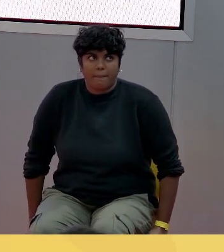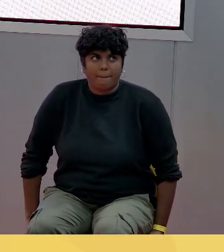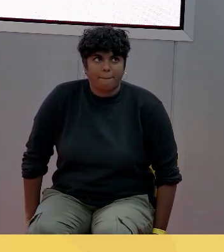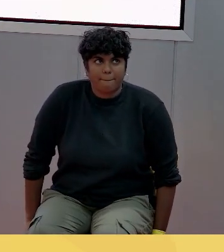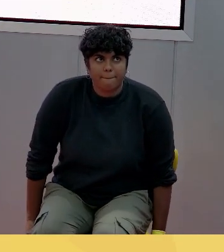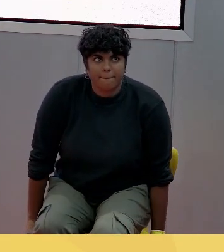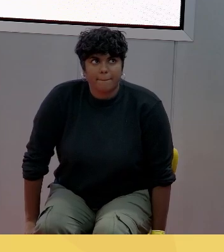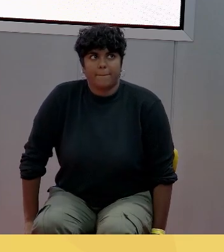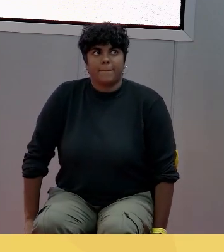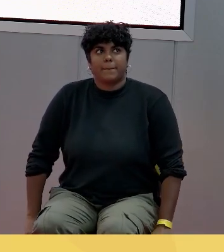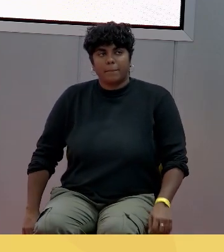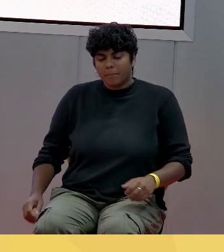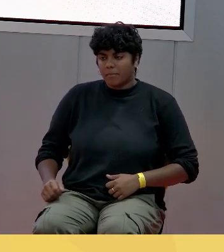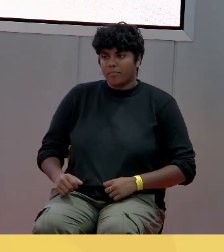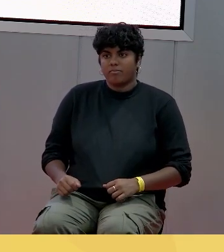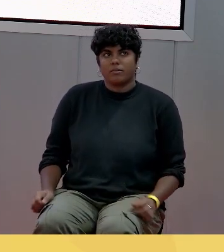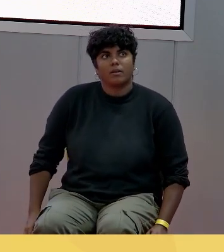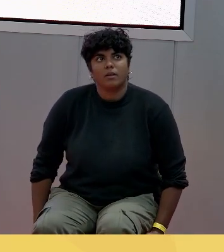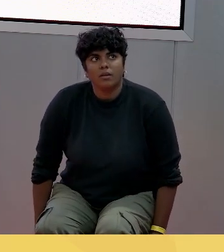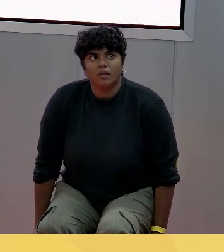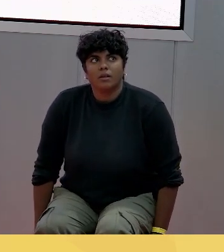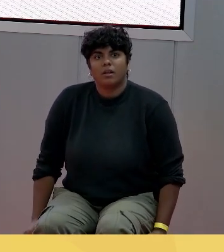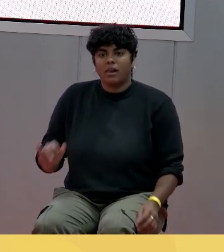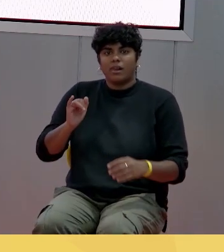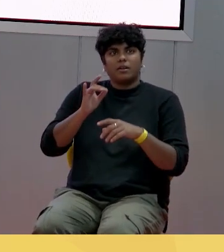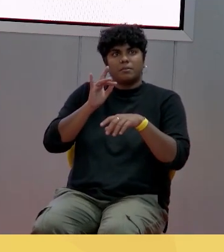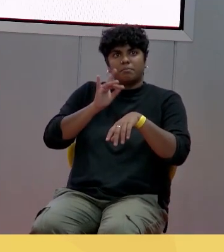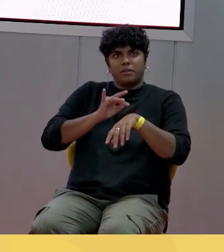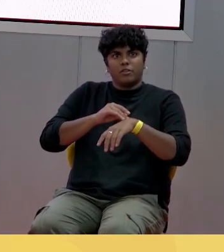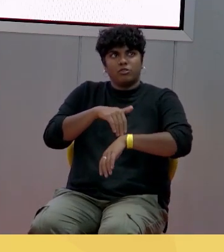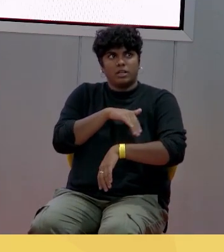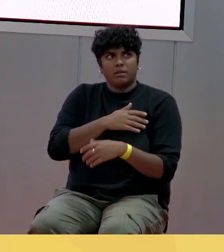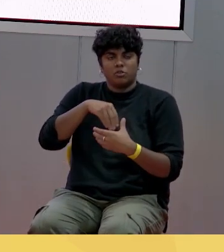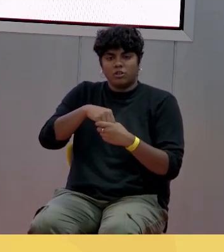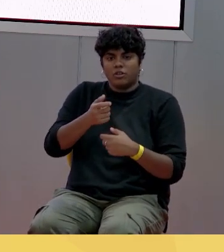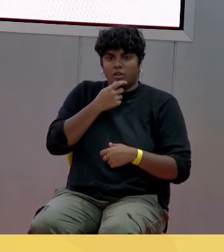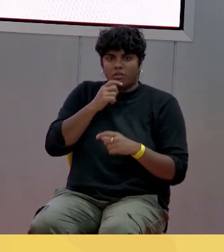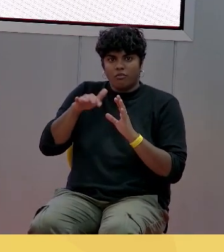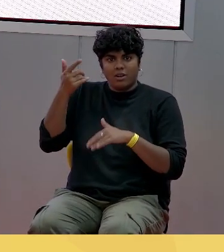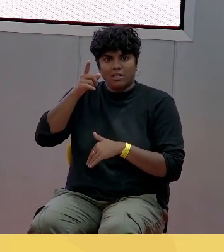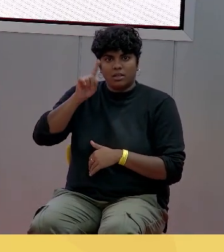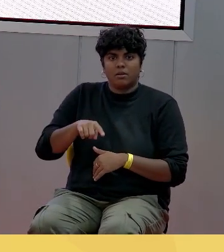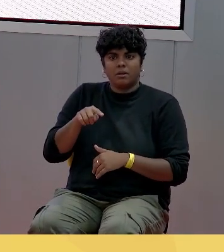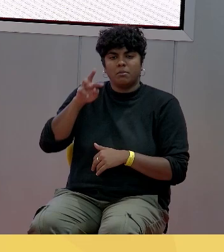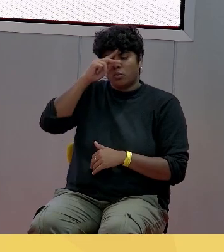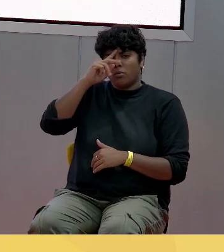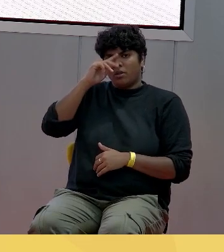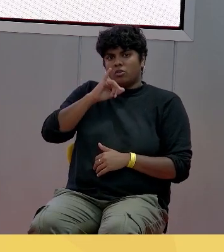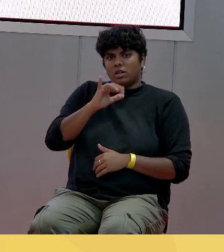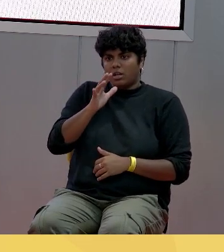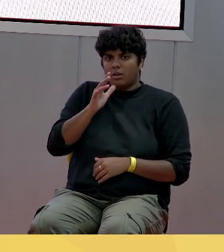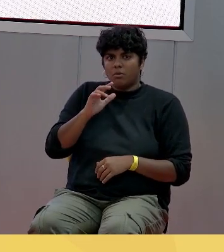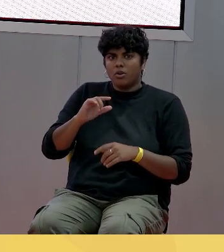hacen justificándose porque ha habido varios médicos y académicos en el Reino Unido, fuera del Reino Unido, que están preocupados por los